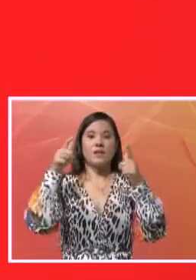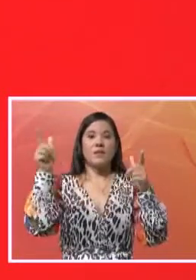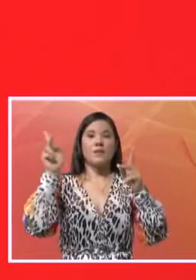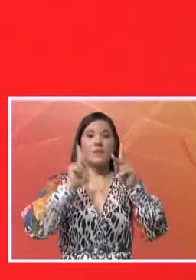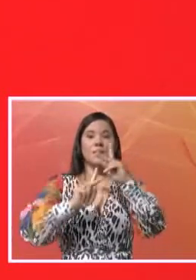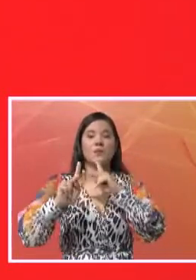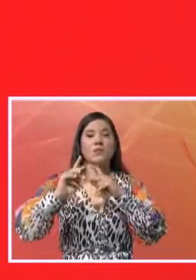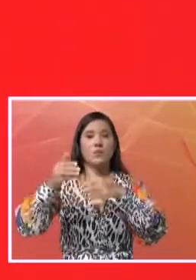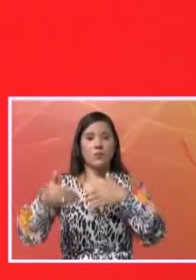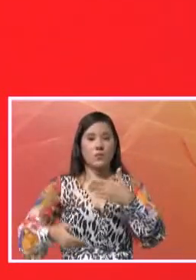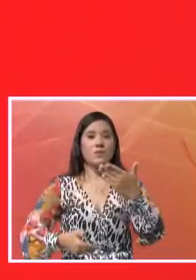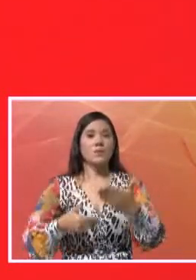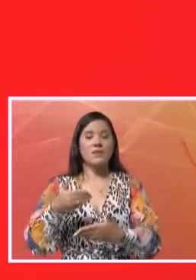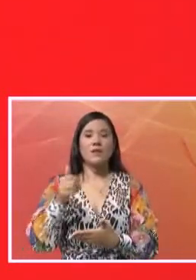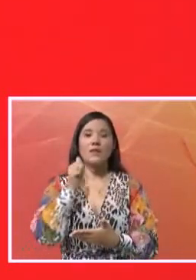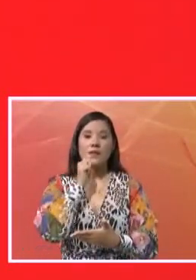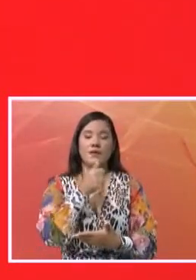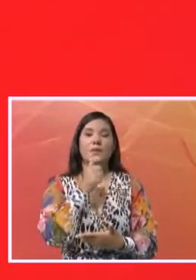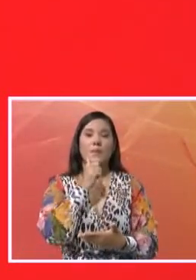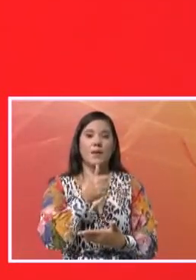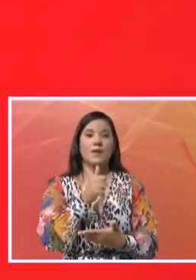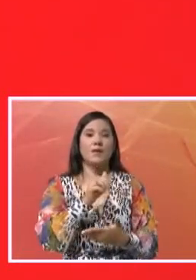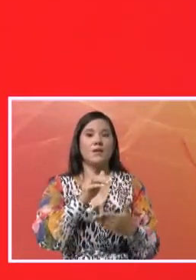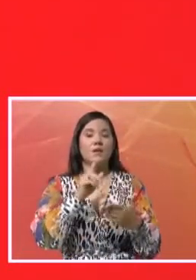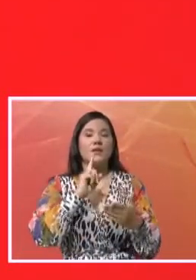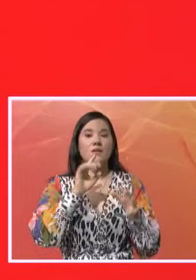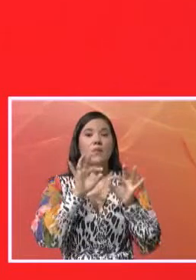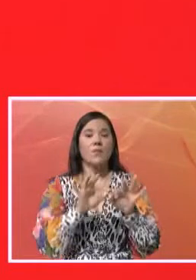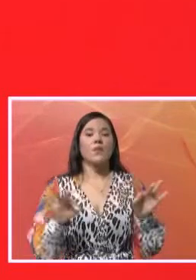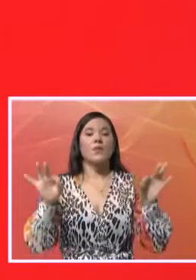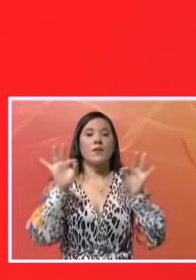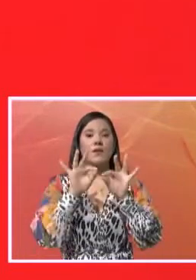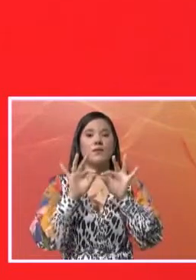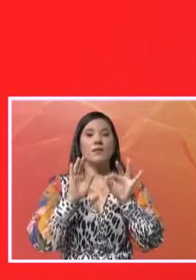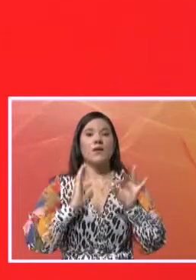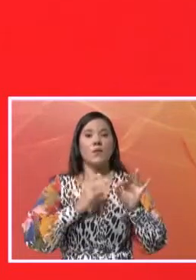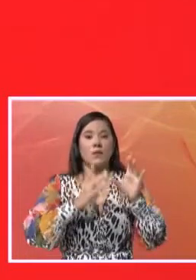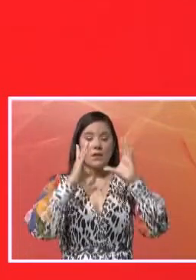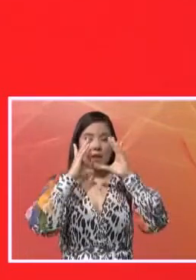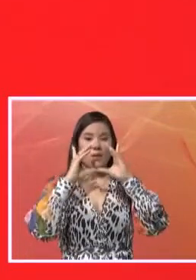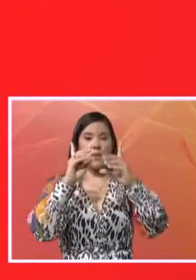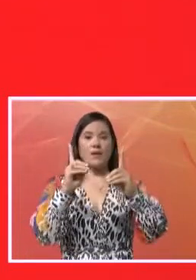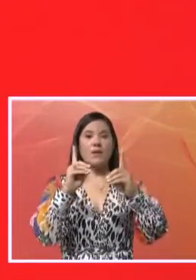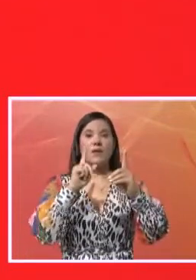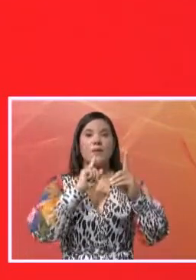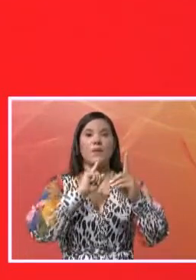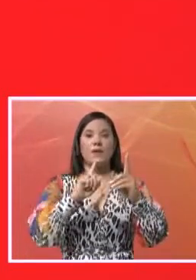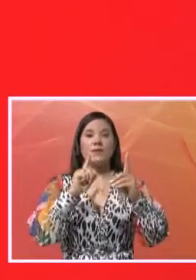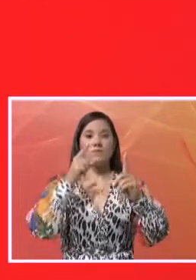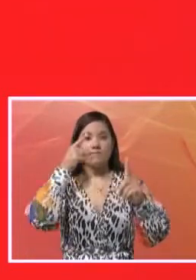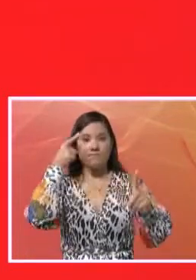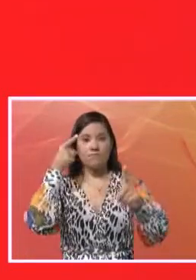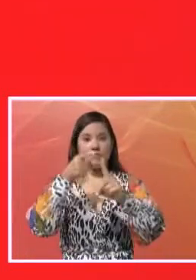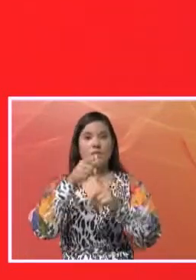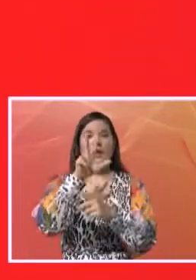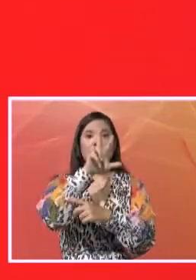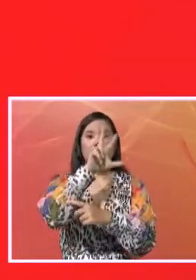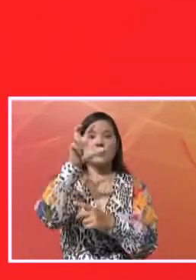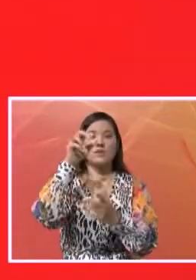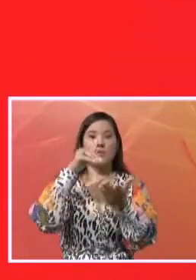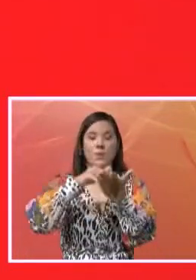visitan diariamente son bastantes de hecho en la parte educativa hemos impactado más de 300.000